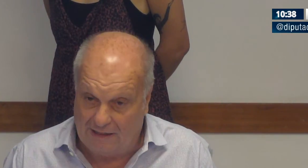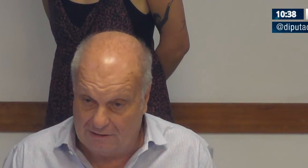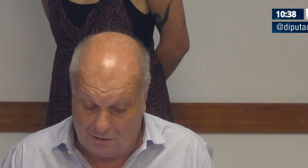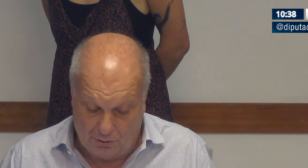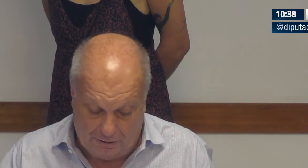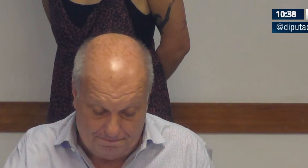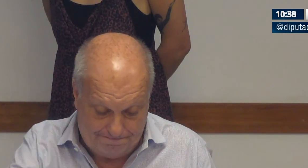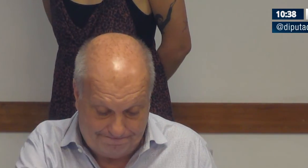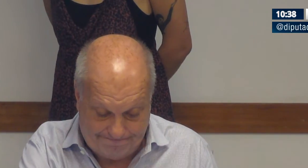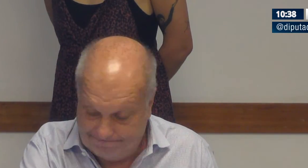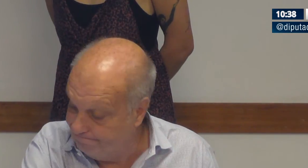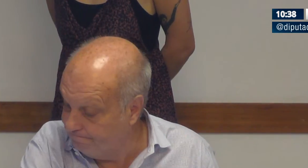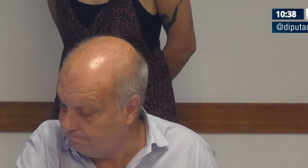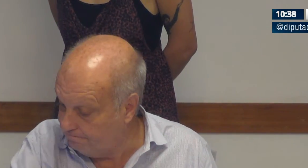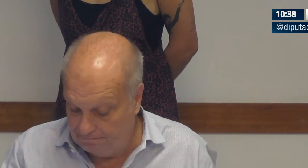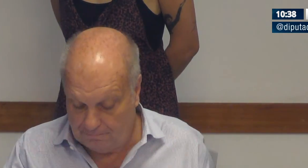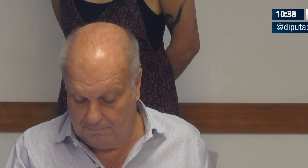Muchas gracias, señor diputado.